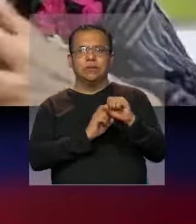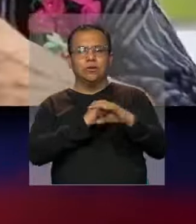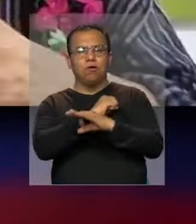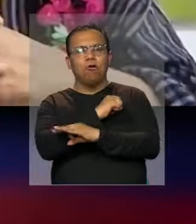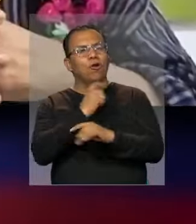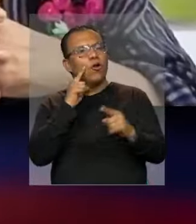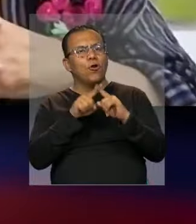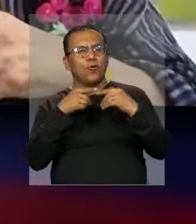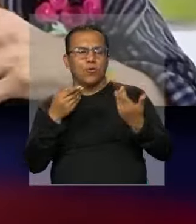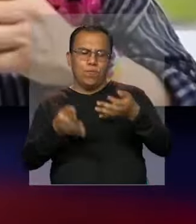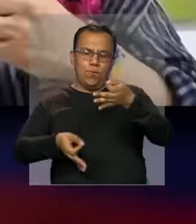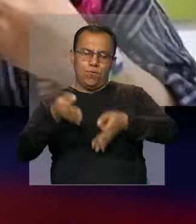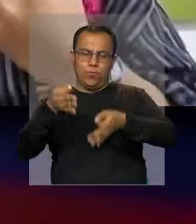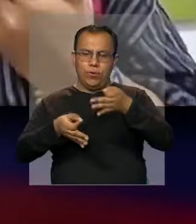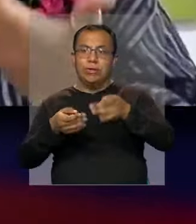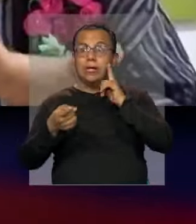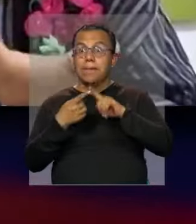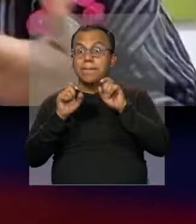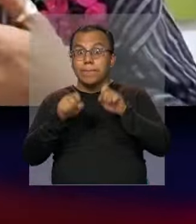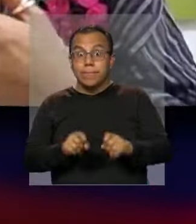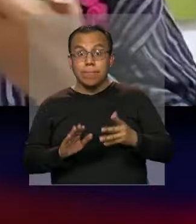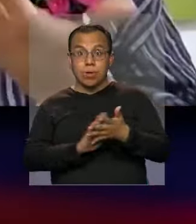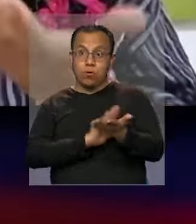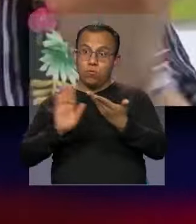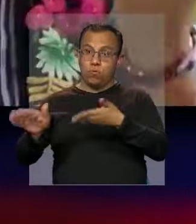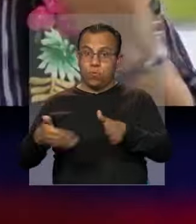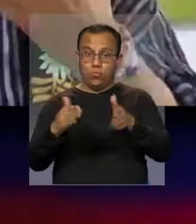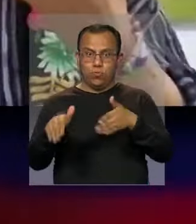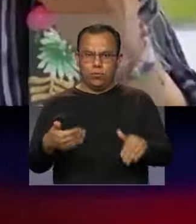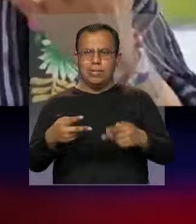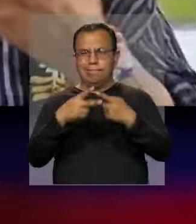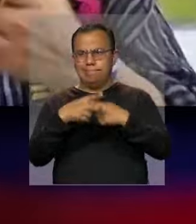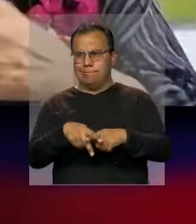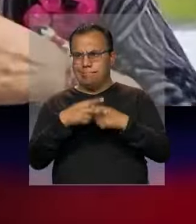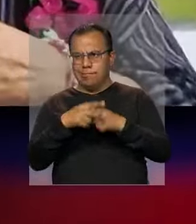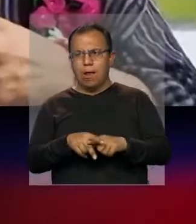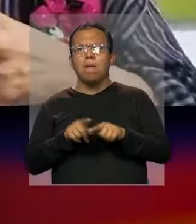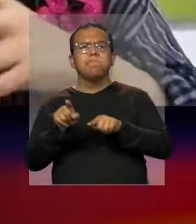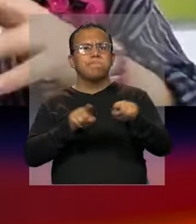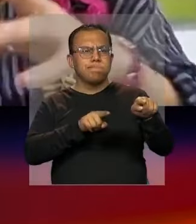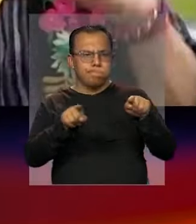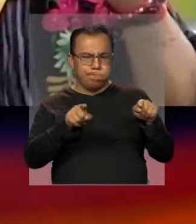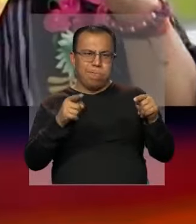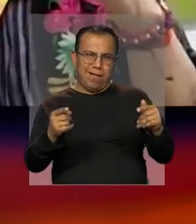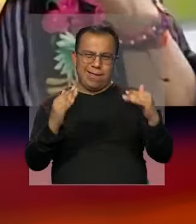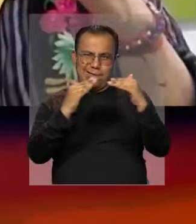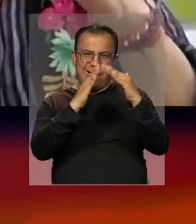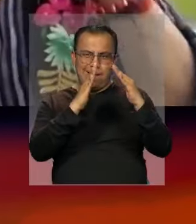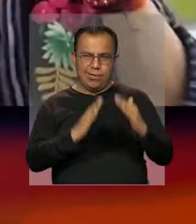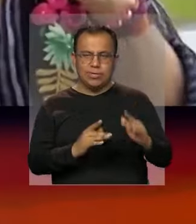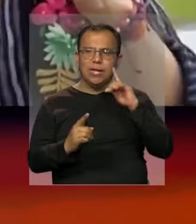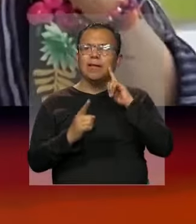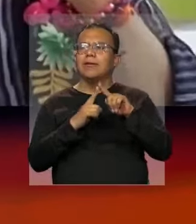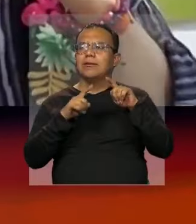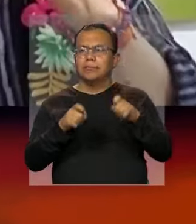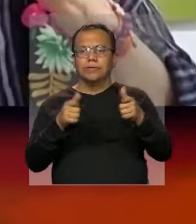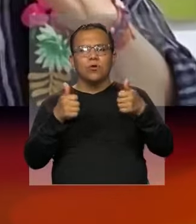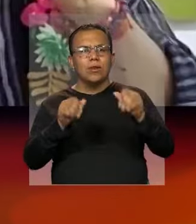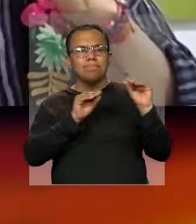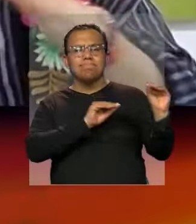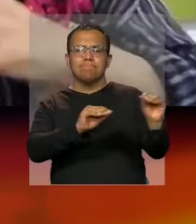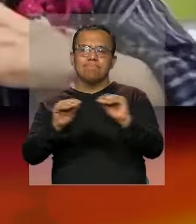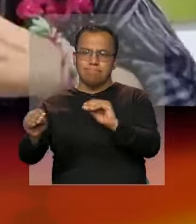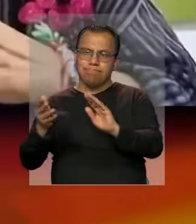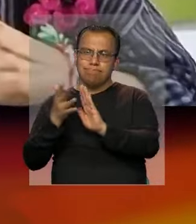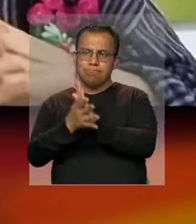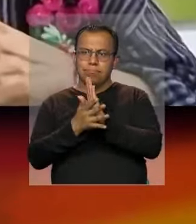de atención jurídica, podemos dictar cursos, tenemos talleres montados en algunas de nuestras casas dirigidos a capacitar y